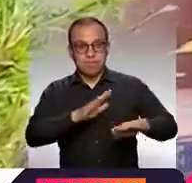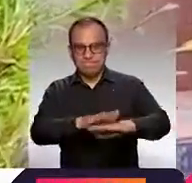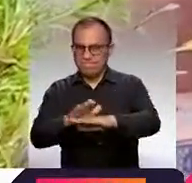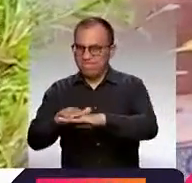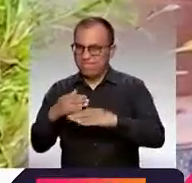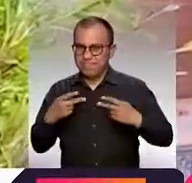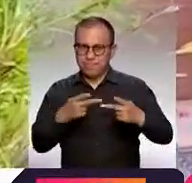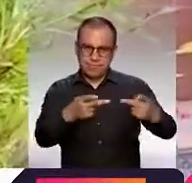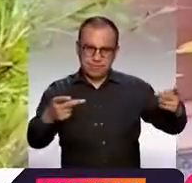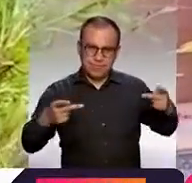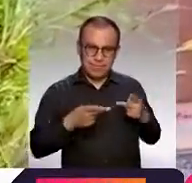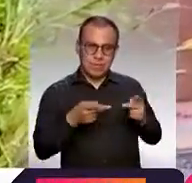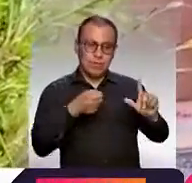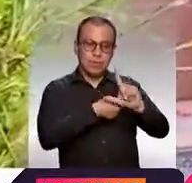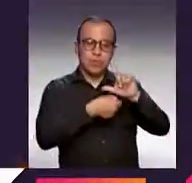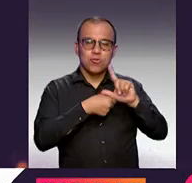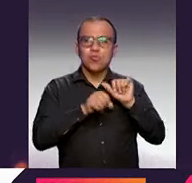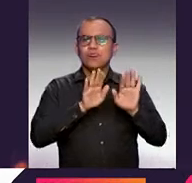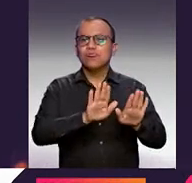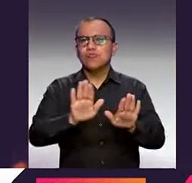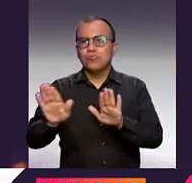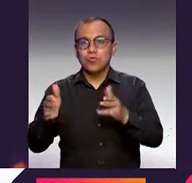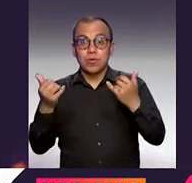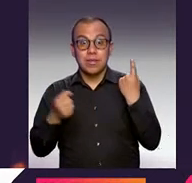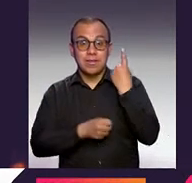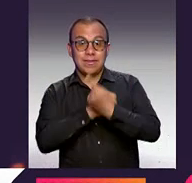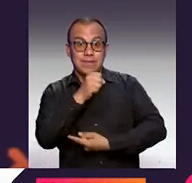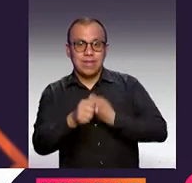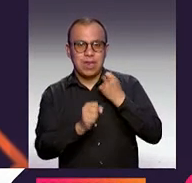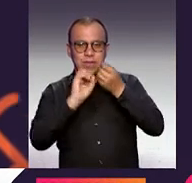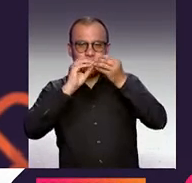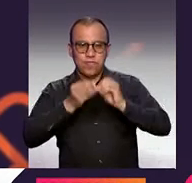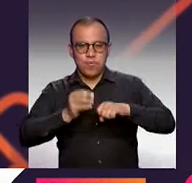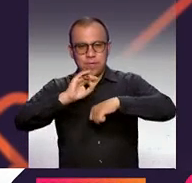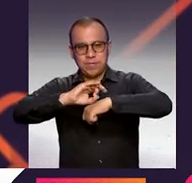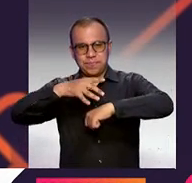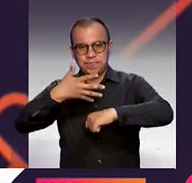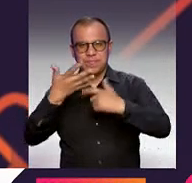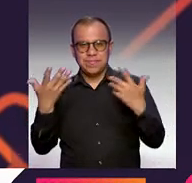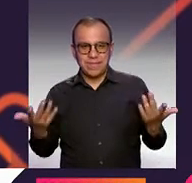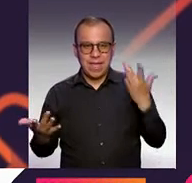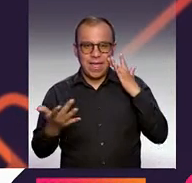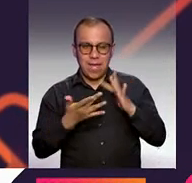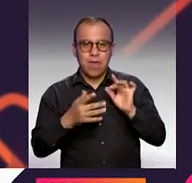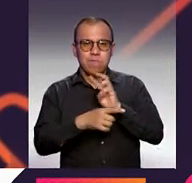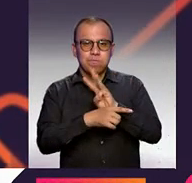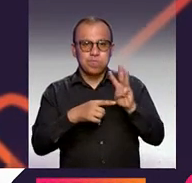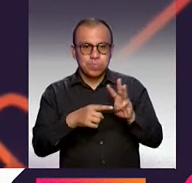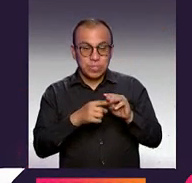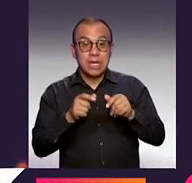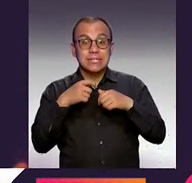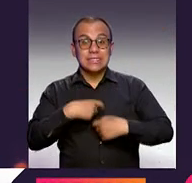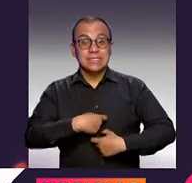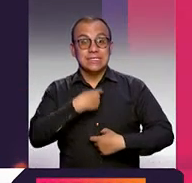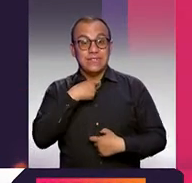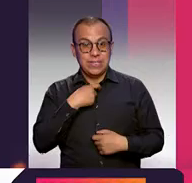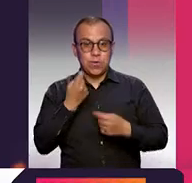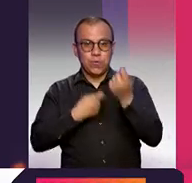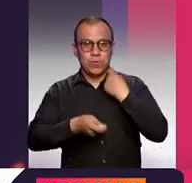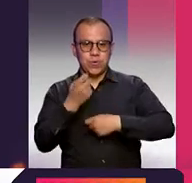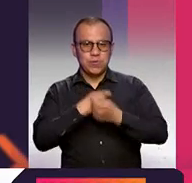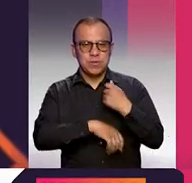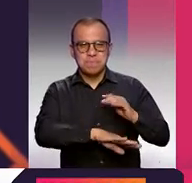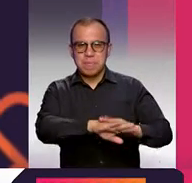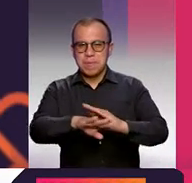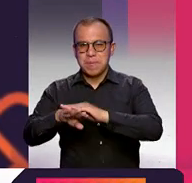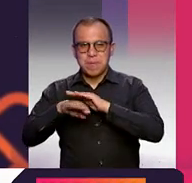visiten la localidad, que visiten su localidad. Este año también es virtual y se hace a través de la plataforma Cívico Negocio, en la cual los comerciantes llaman la atención